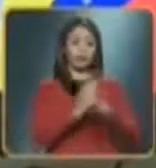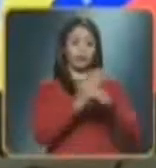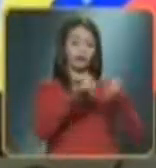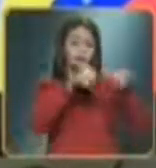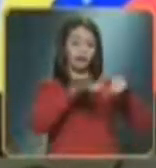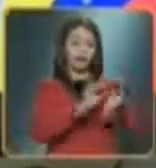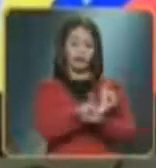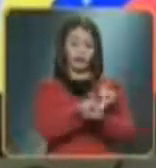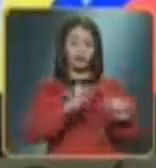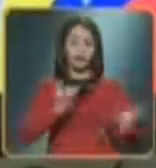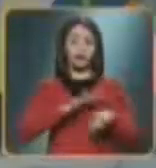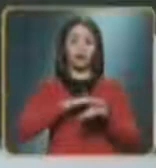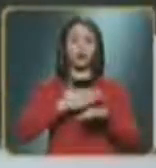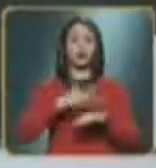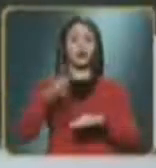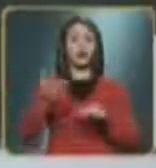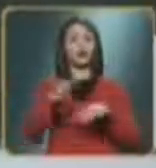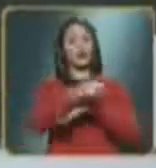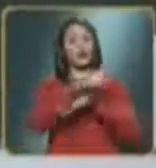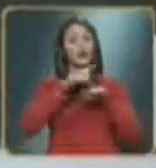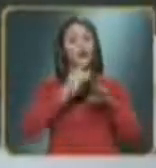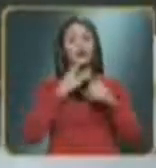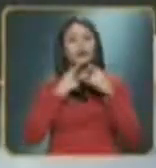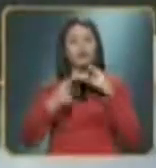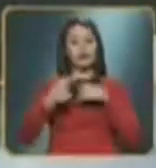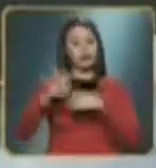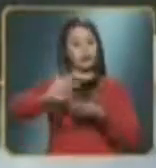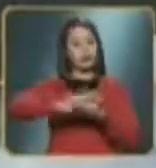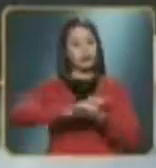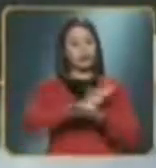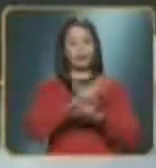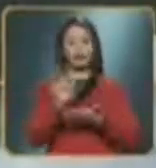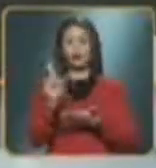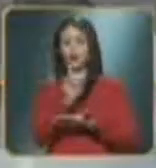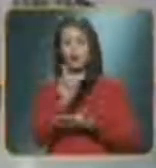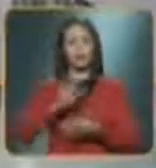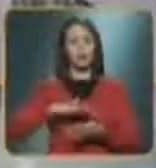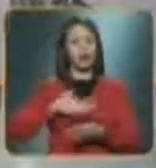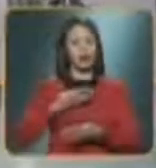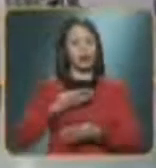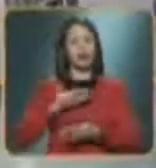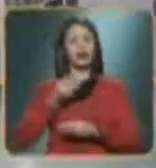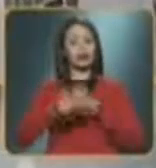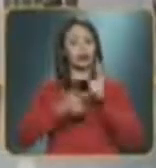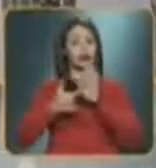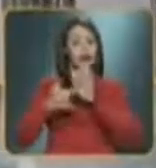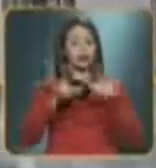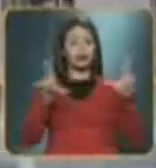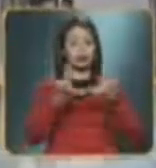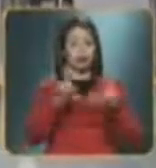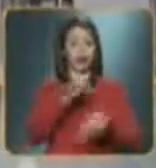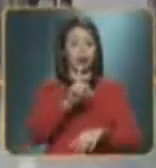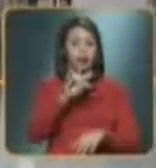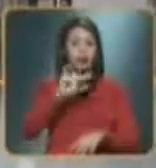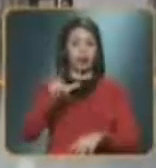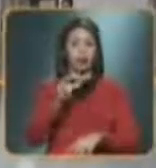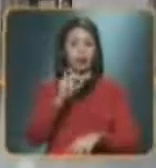interrumpir su transmisión en señal abierta cuando el estado decrete su extinción y no esté en capacidad de transmitir en señal digital